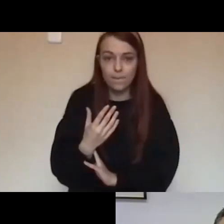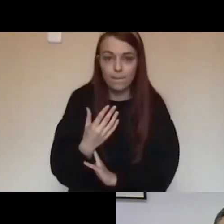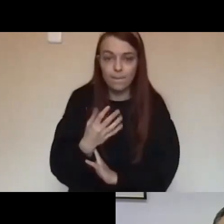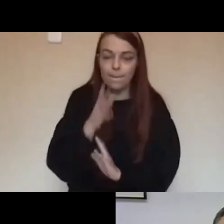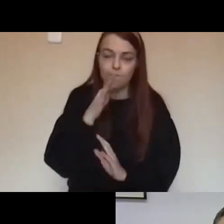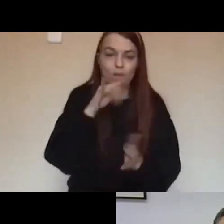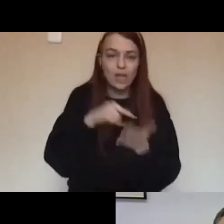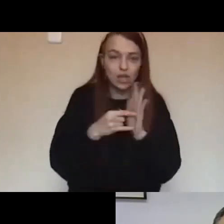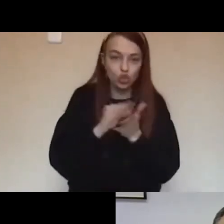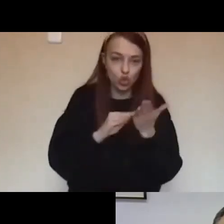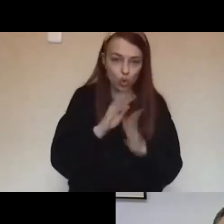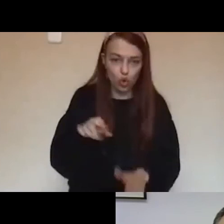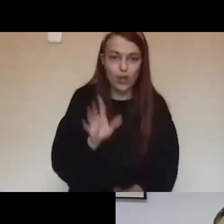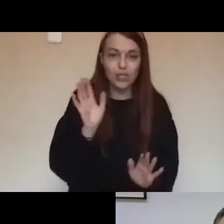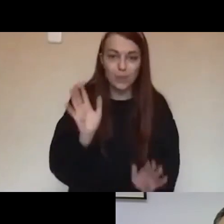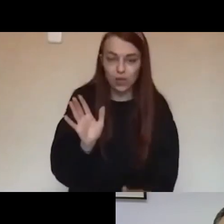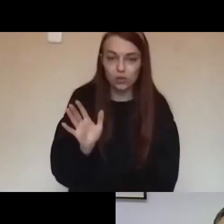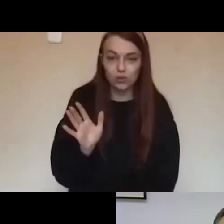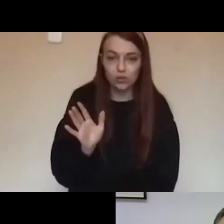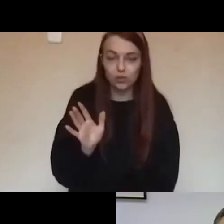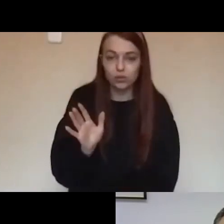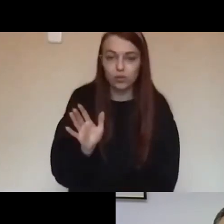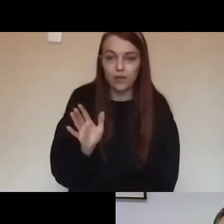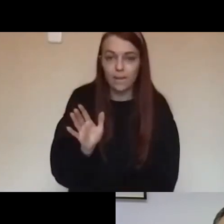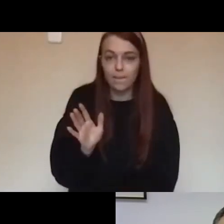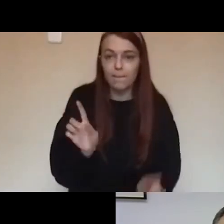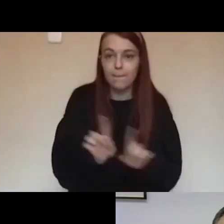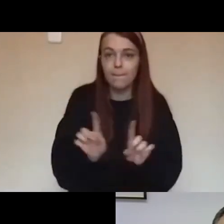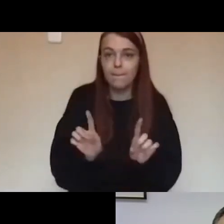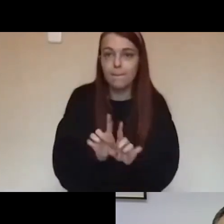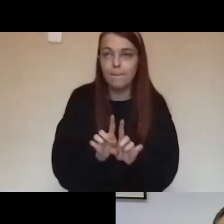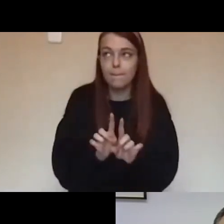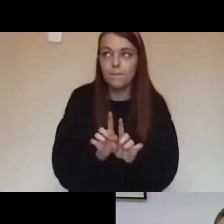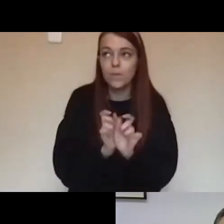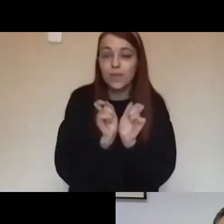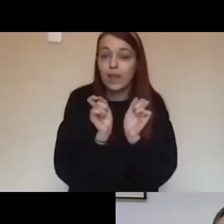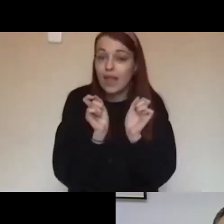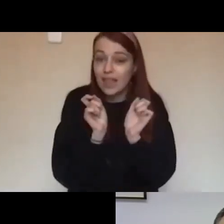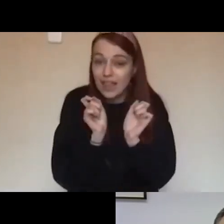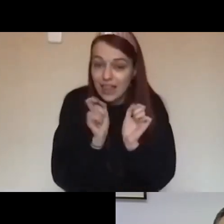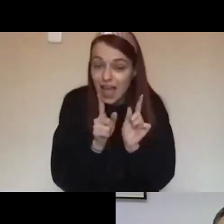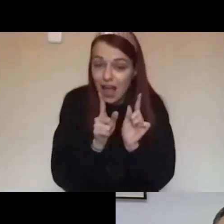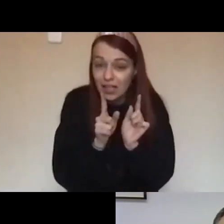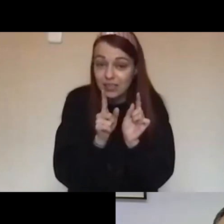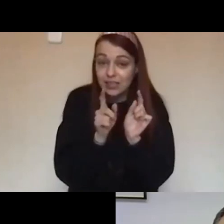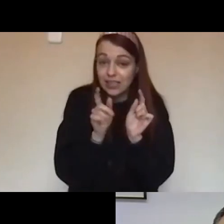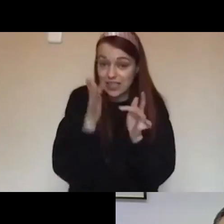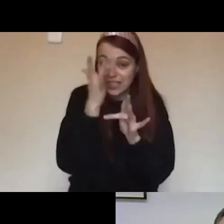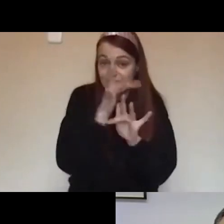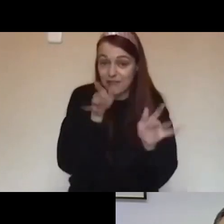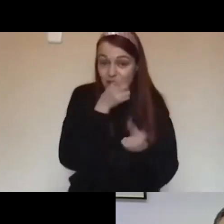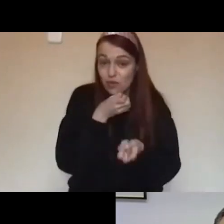resuelto, pero al llegar es como instalar ahí ese pequeño mensaje y se va